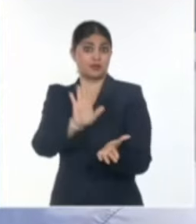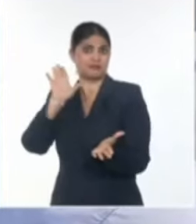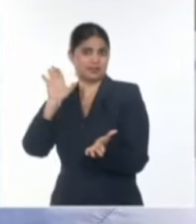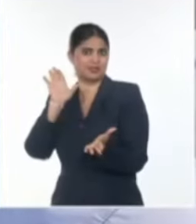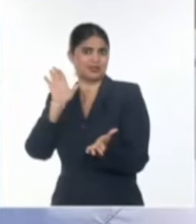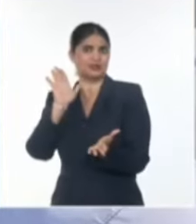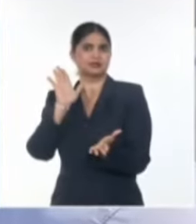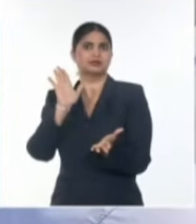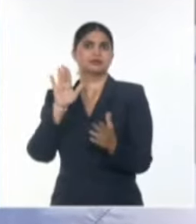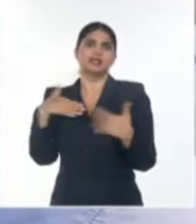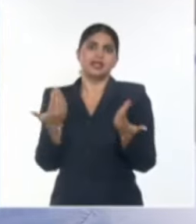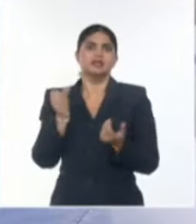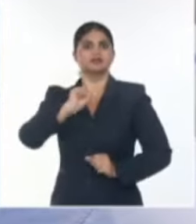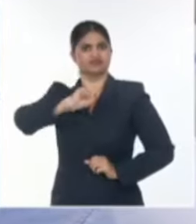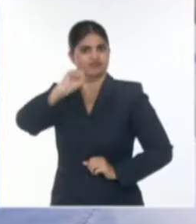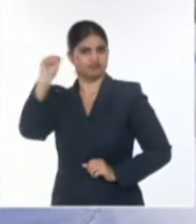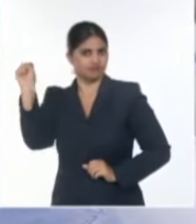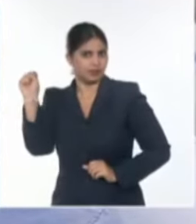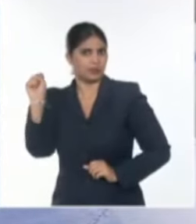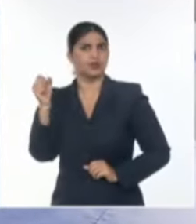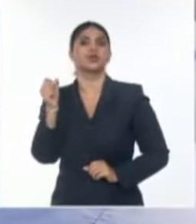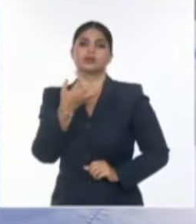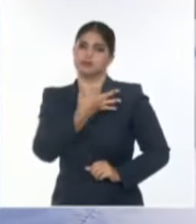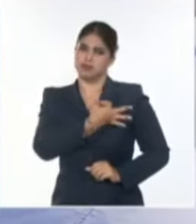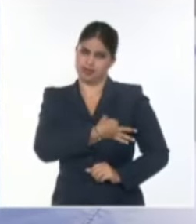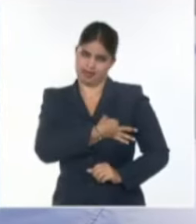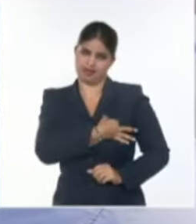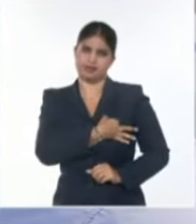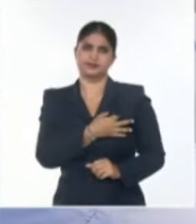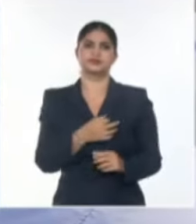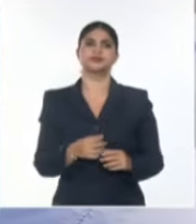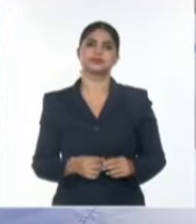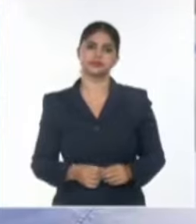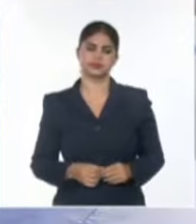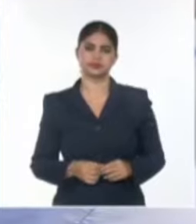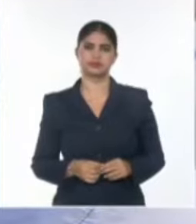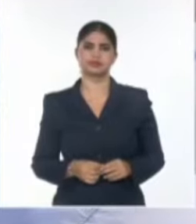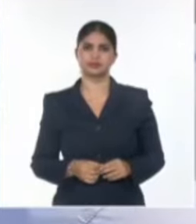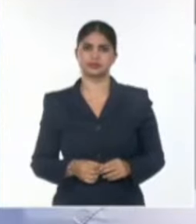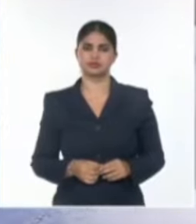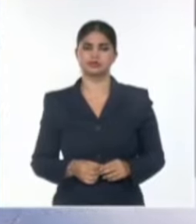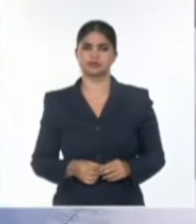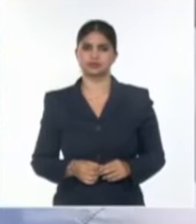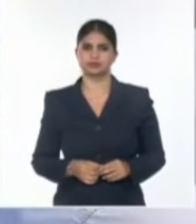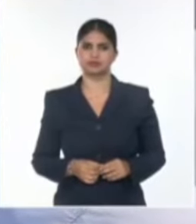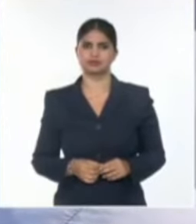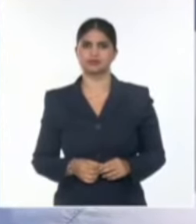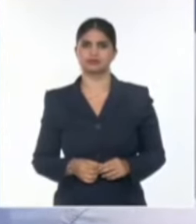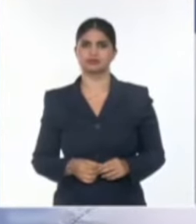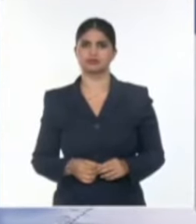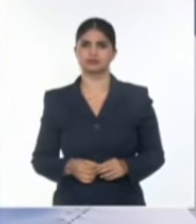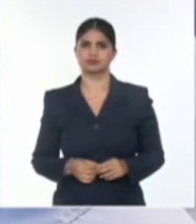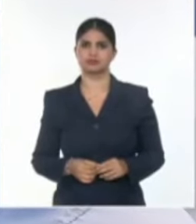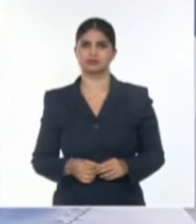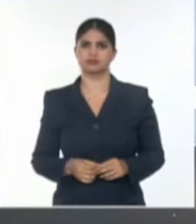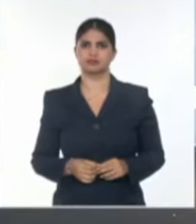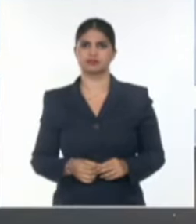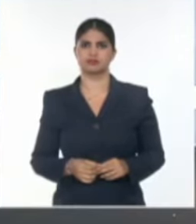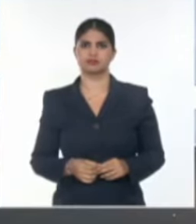y obtener mi tercera corona olímpica y realizar mi corona de 2021, que a eso es lo que venimos y en eso hemos